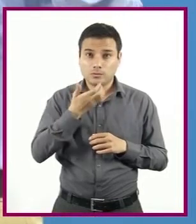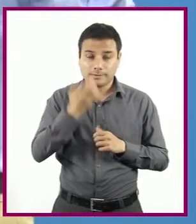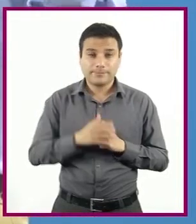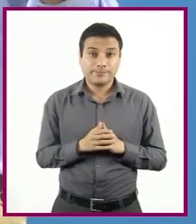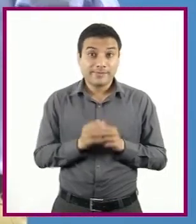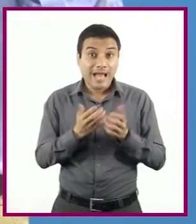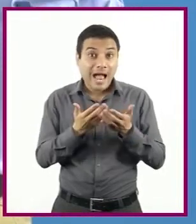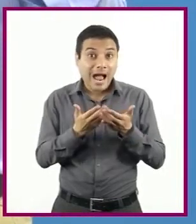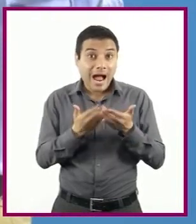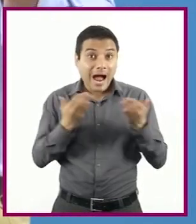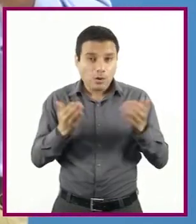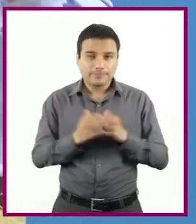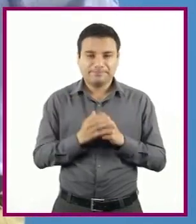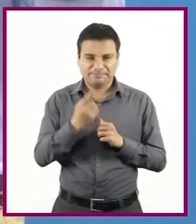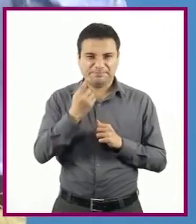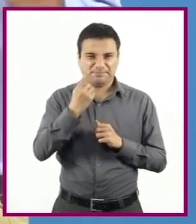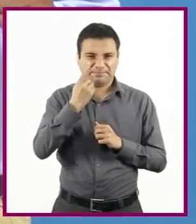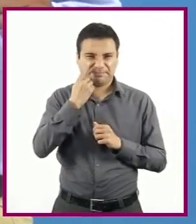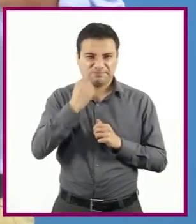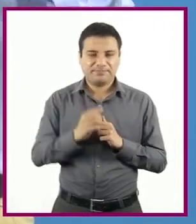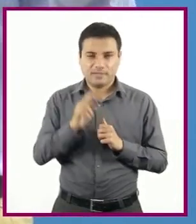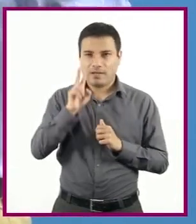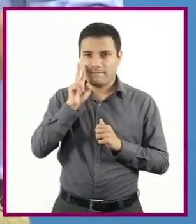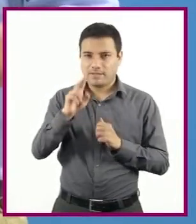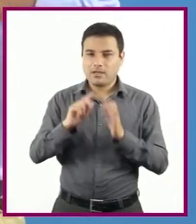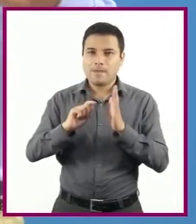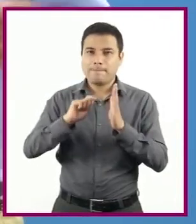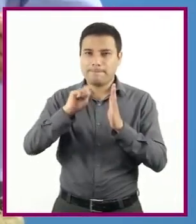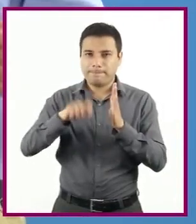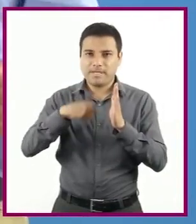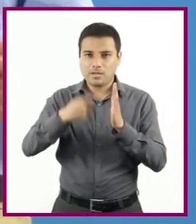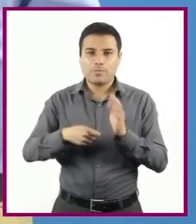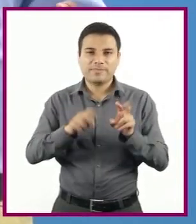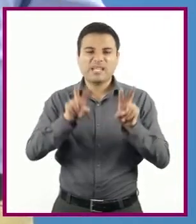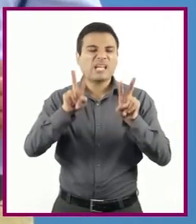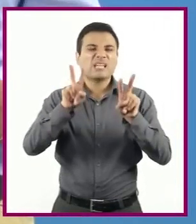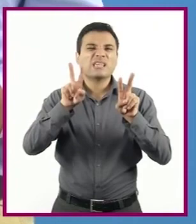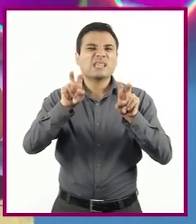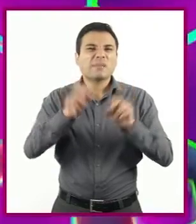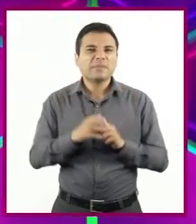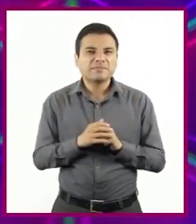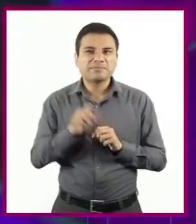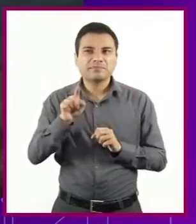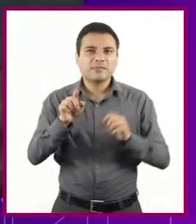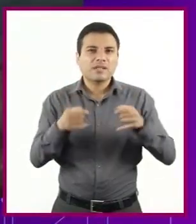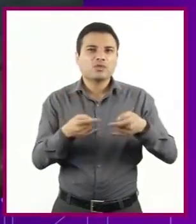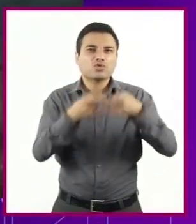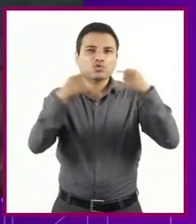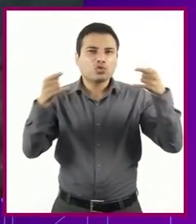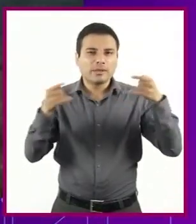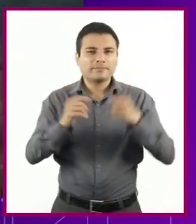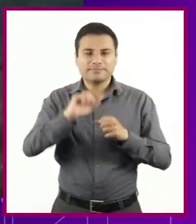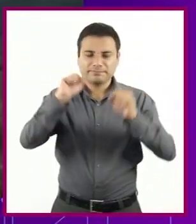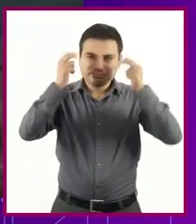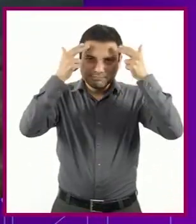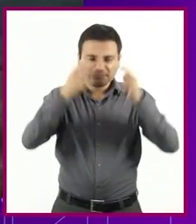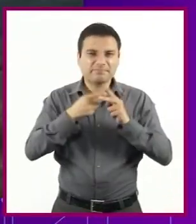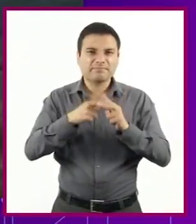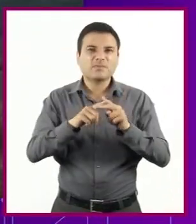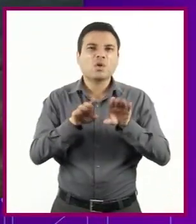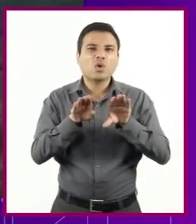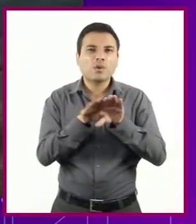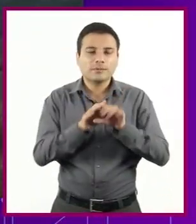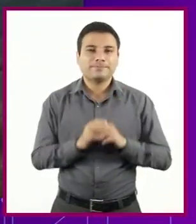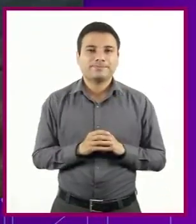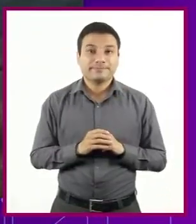Ahora les invito a ver y escuchar un video sobre el mito fundacional del pueblo huasteco. En la Huasteca